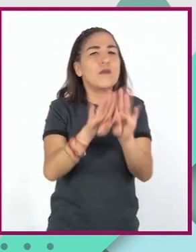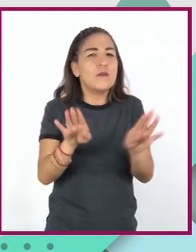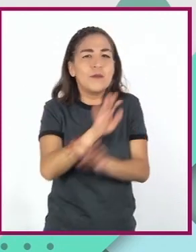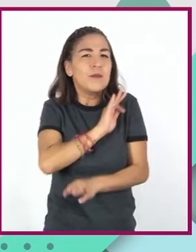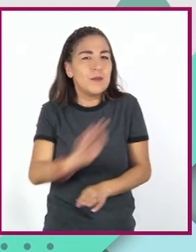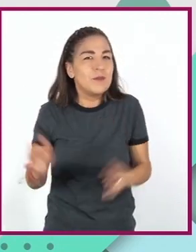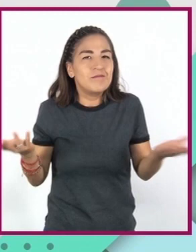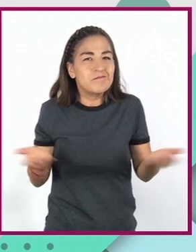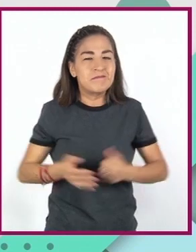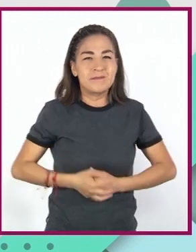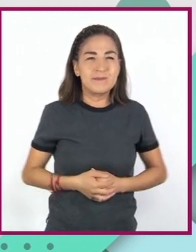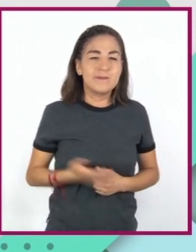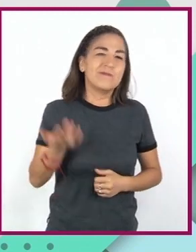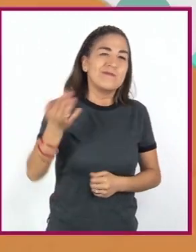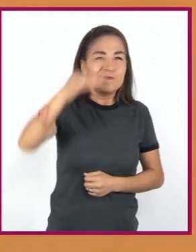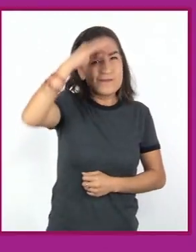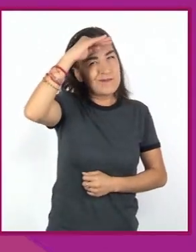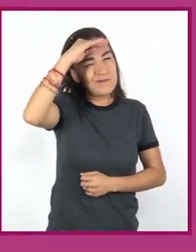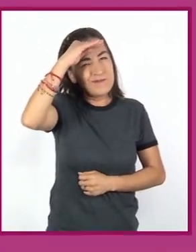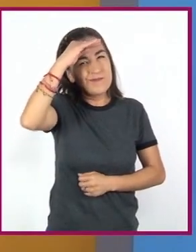hacerlo?